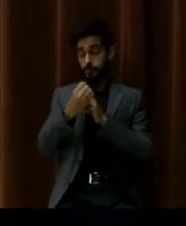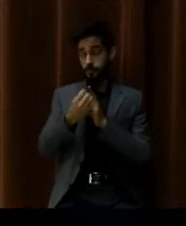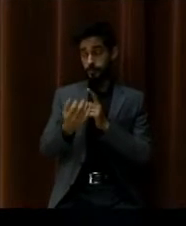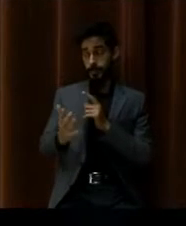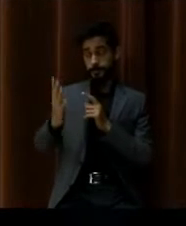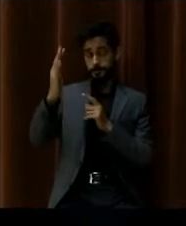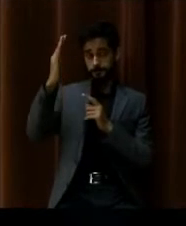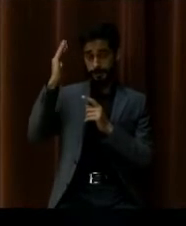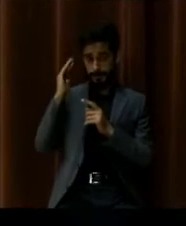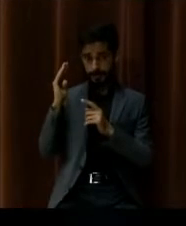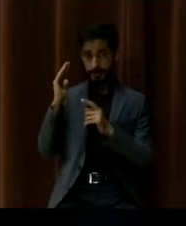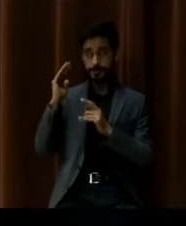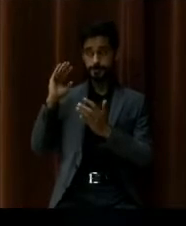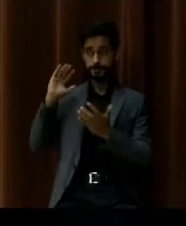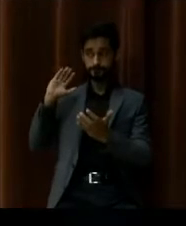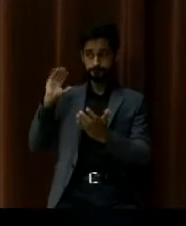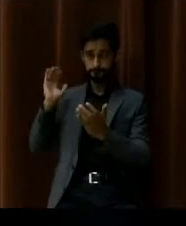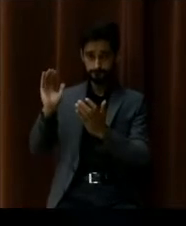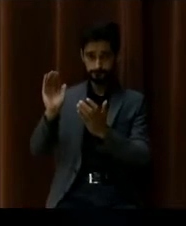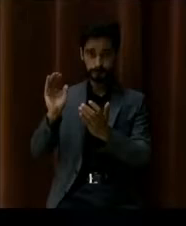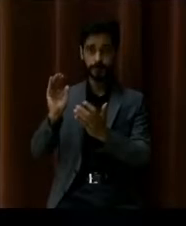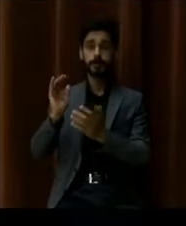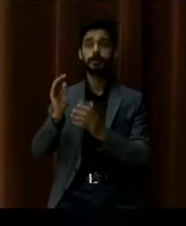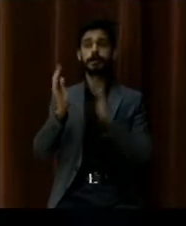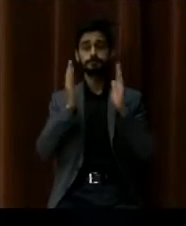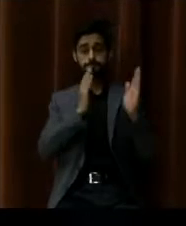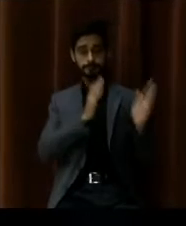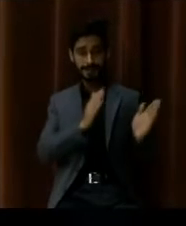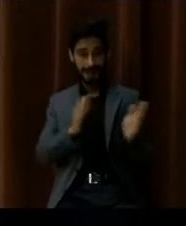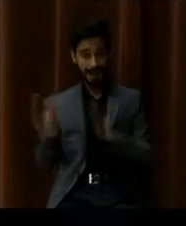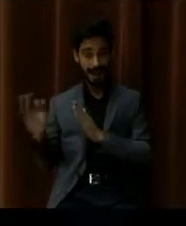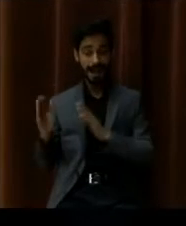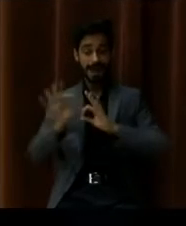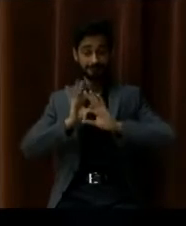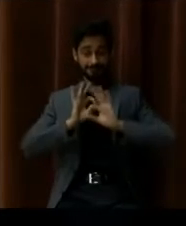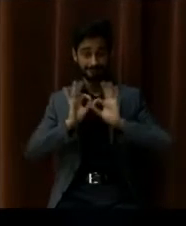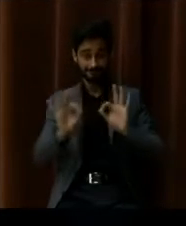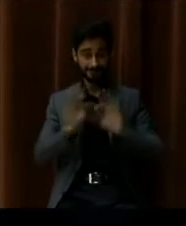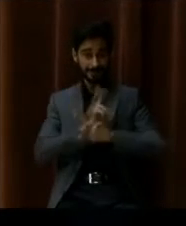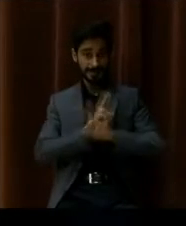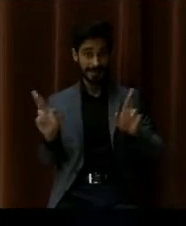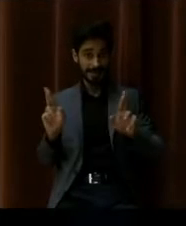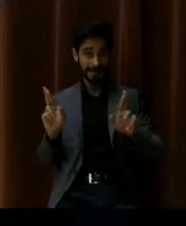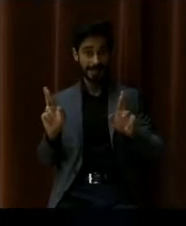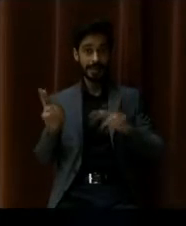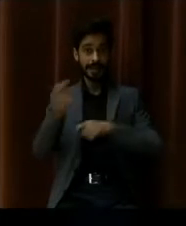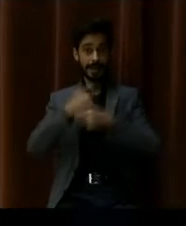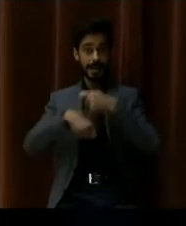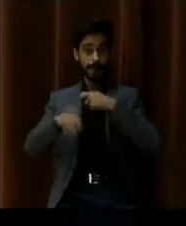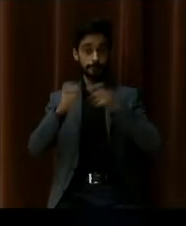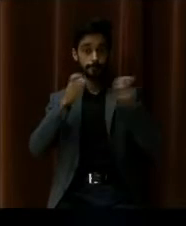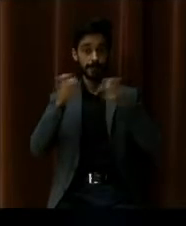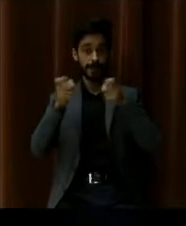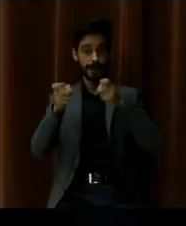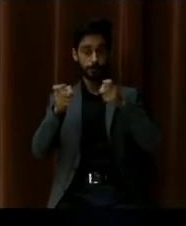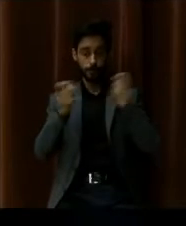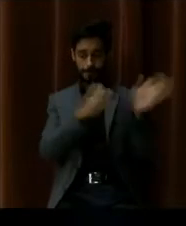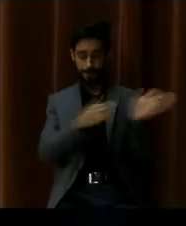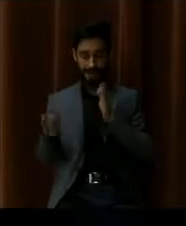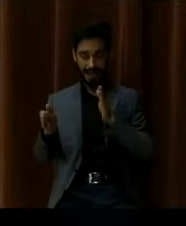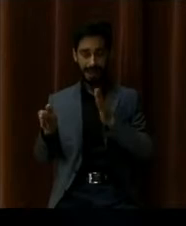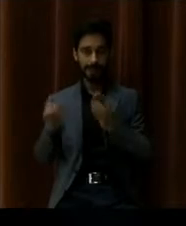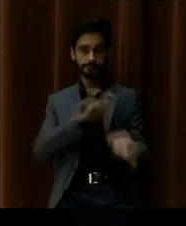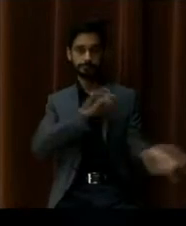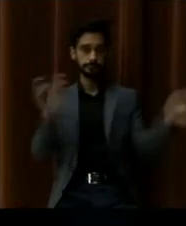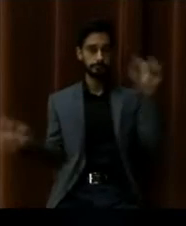adoptan el plan viene la próxima administración y lo retira y está ese quítate tú para